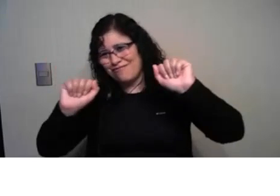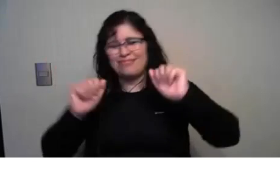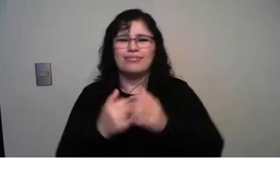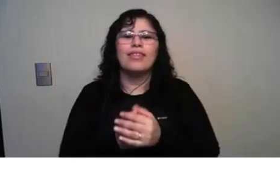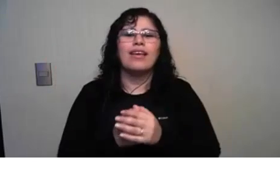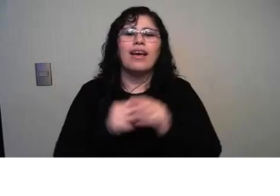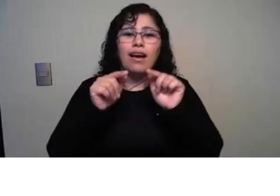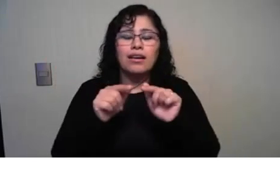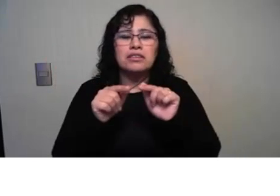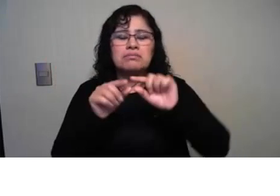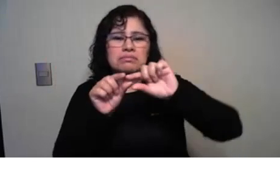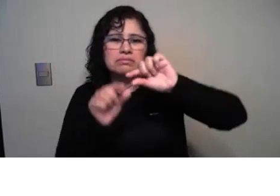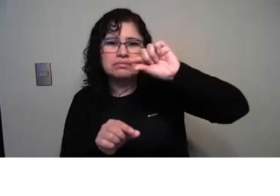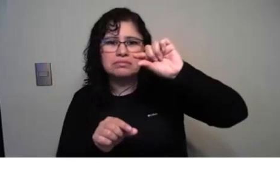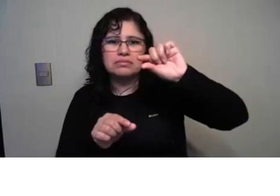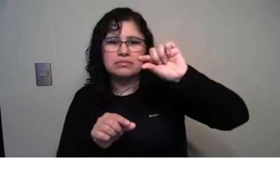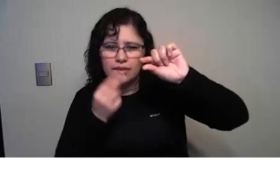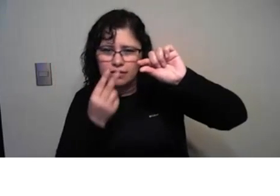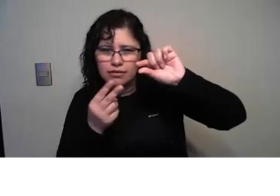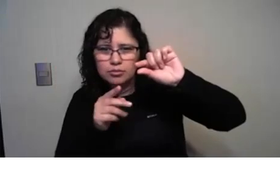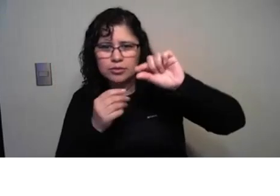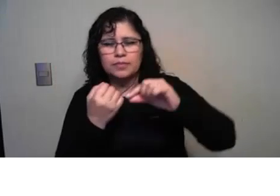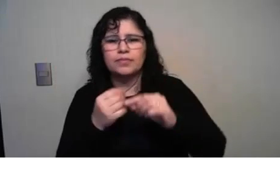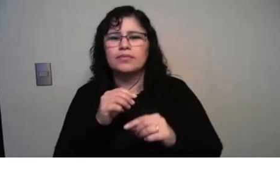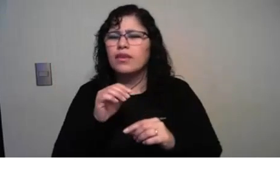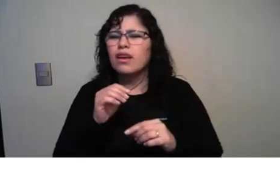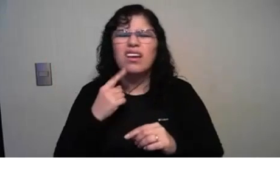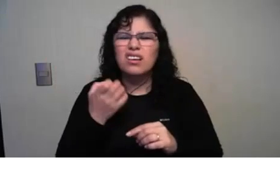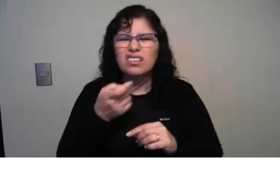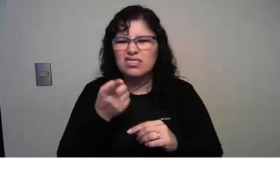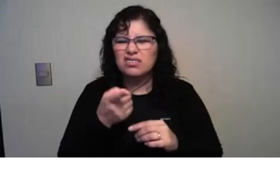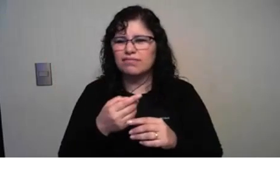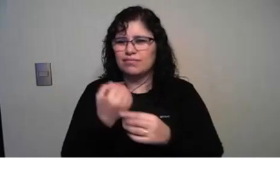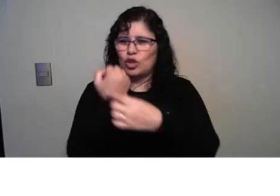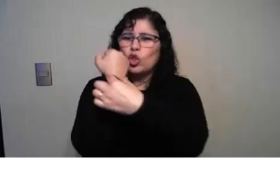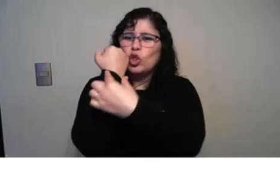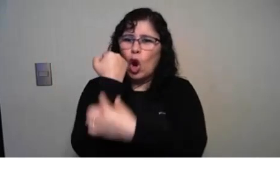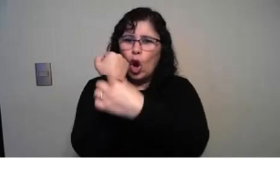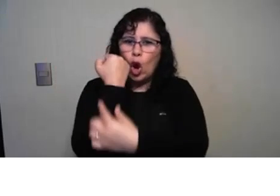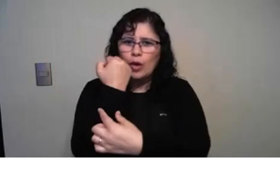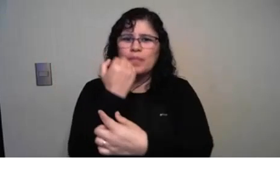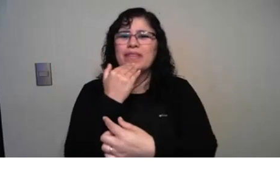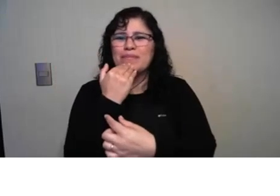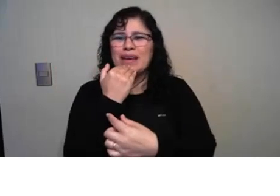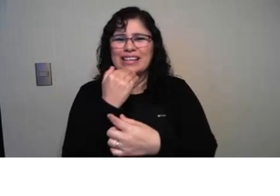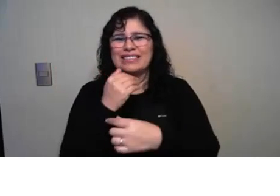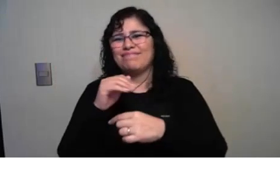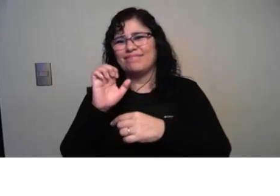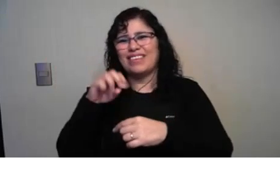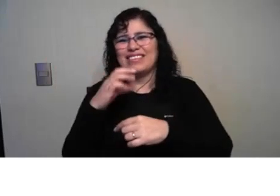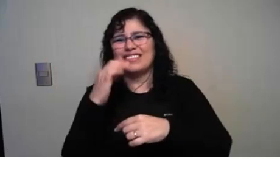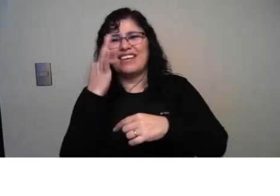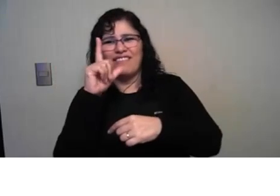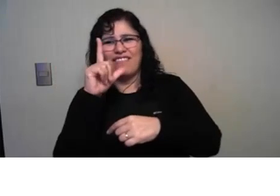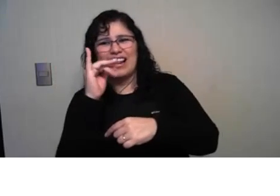izquierdo. Aquí en la figura podemos observar el tronco cefálico, ¿cierto? Detrás de él el